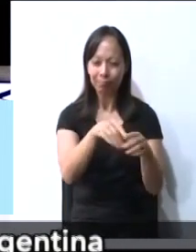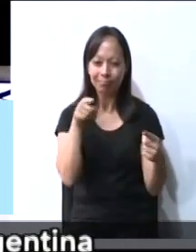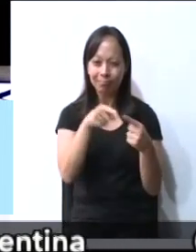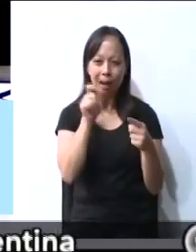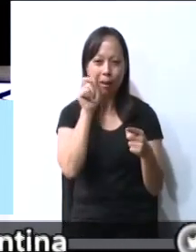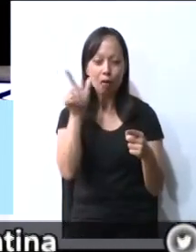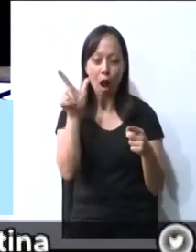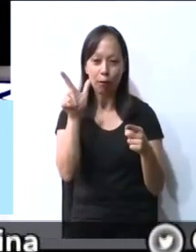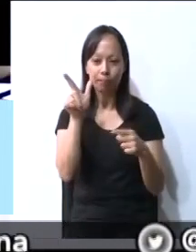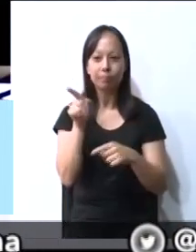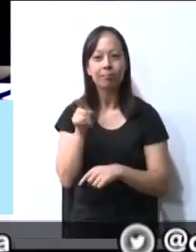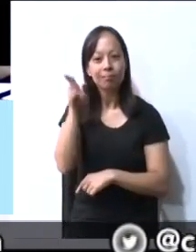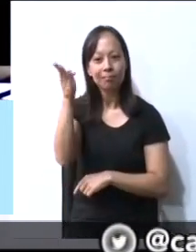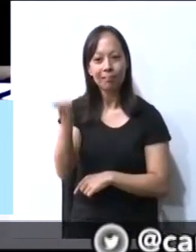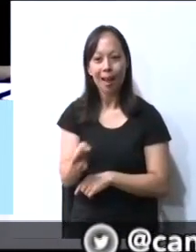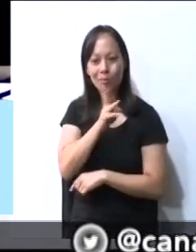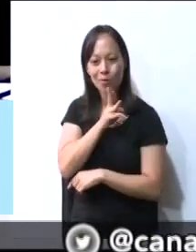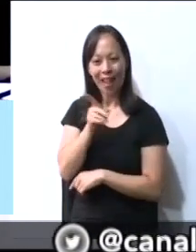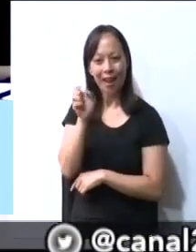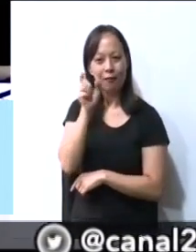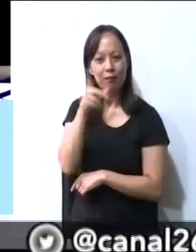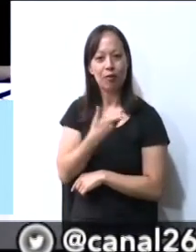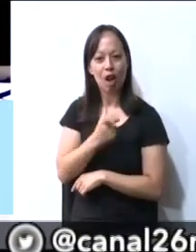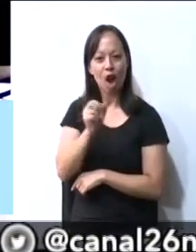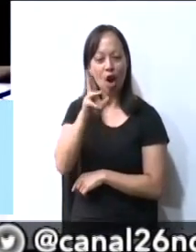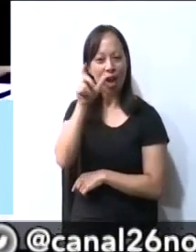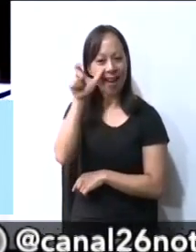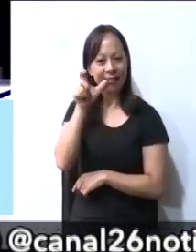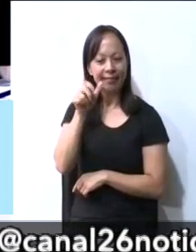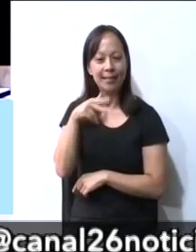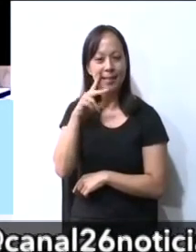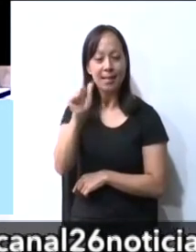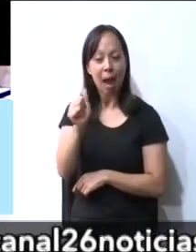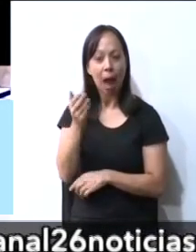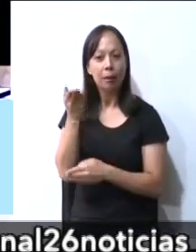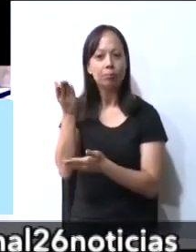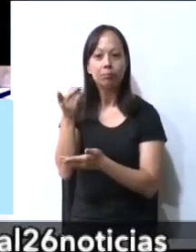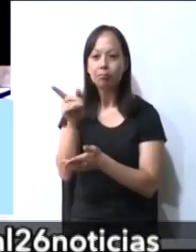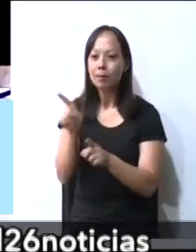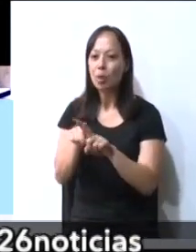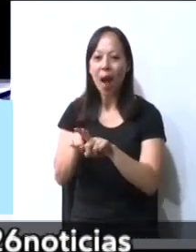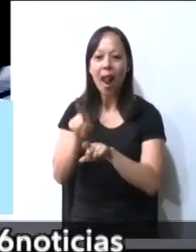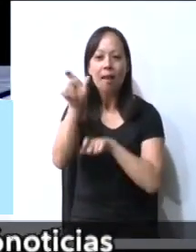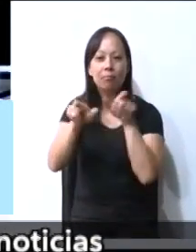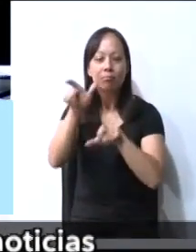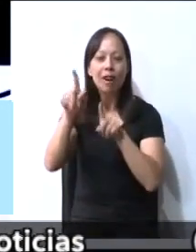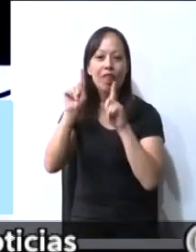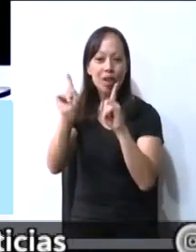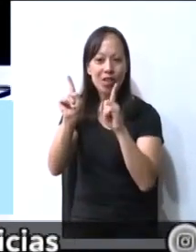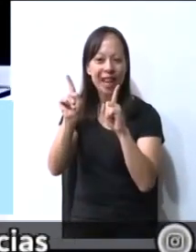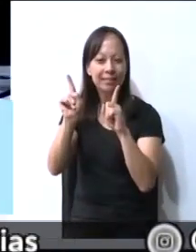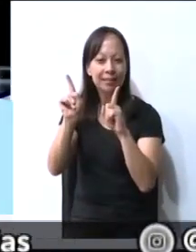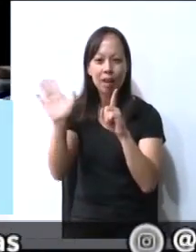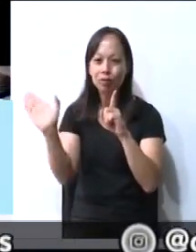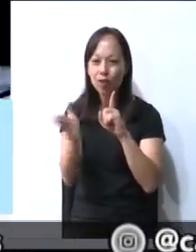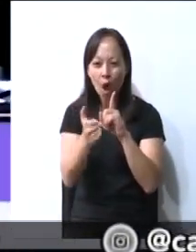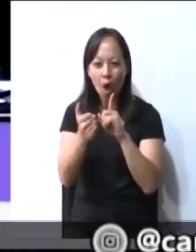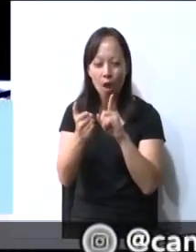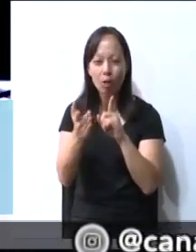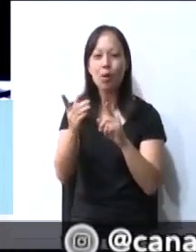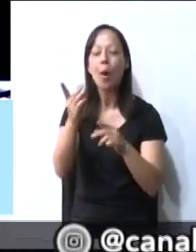Florencia representa a muchos docentes que hay en todas las escuelas de la ciudad que se preocupan por cada chico, por su situación, por